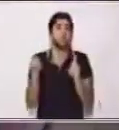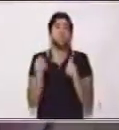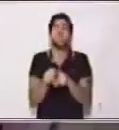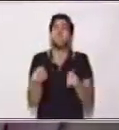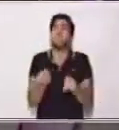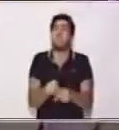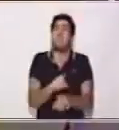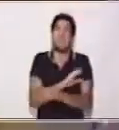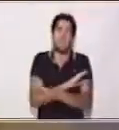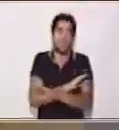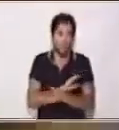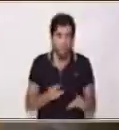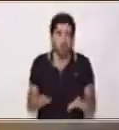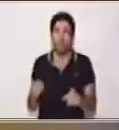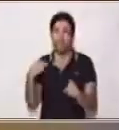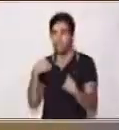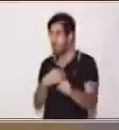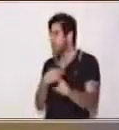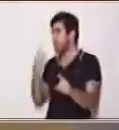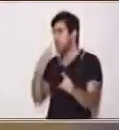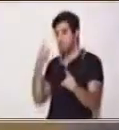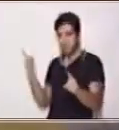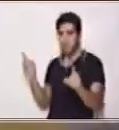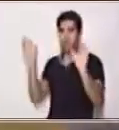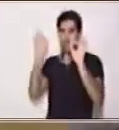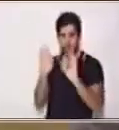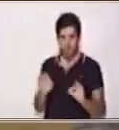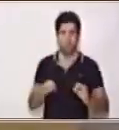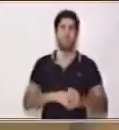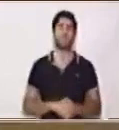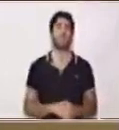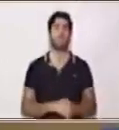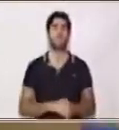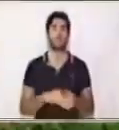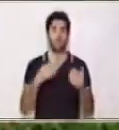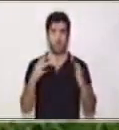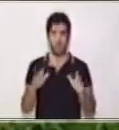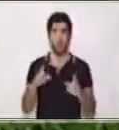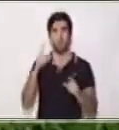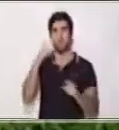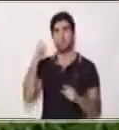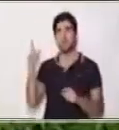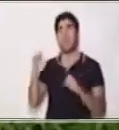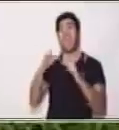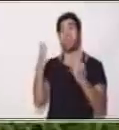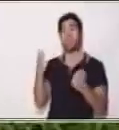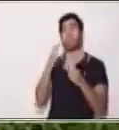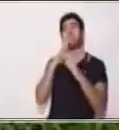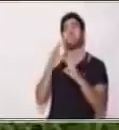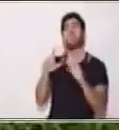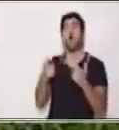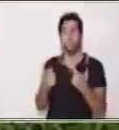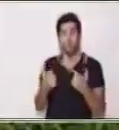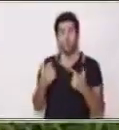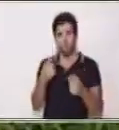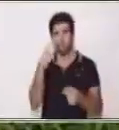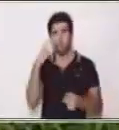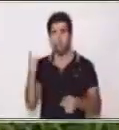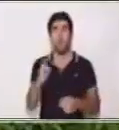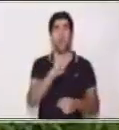trasladar esa medida a los otros lados. El volumen de un cubo se